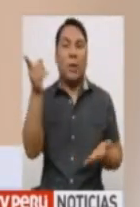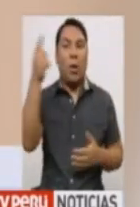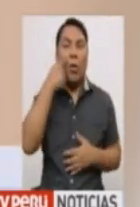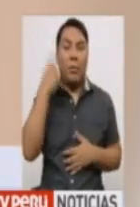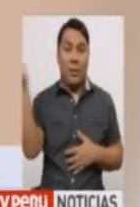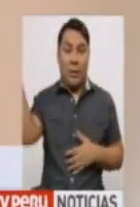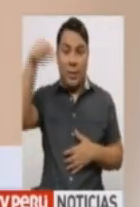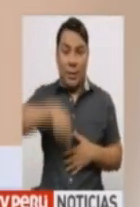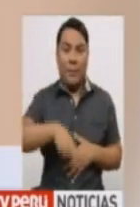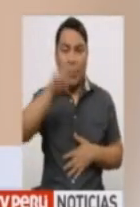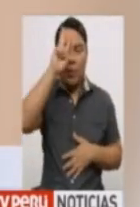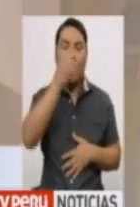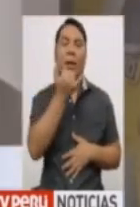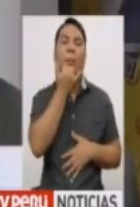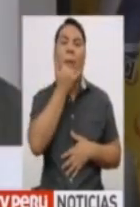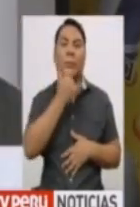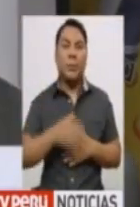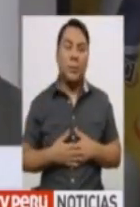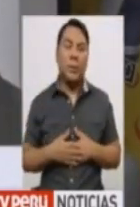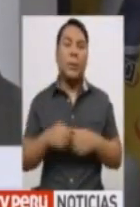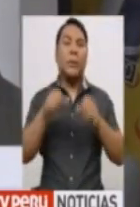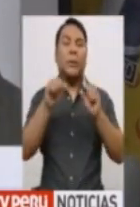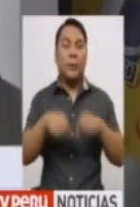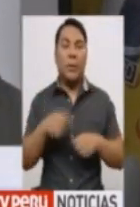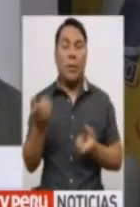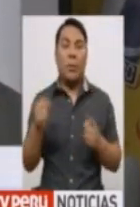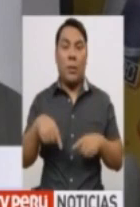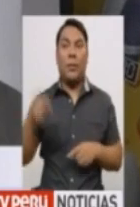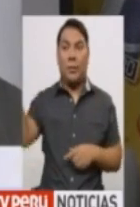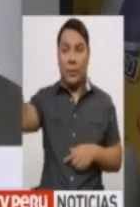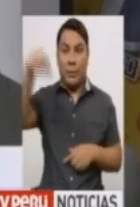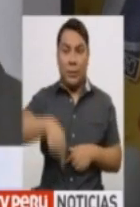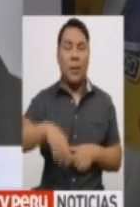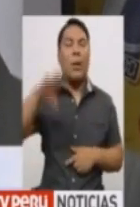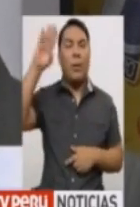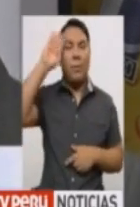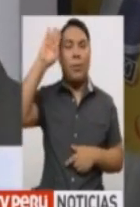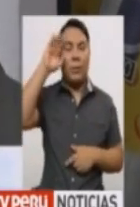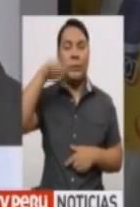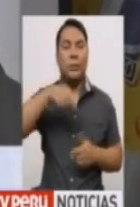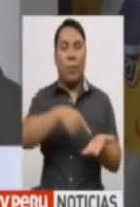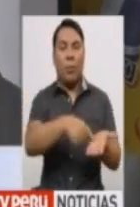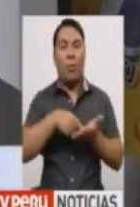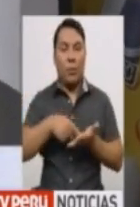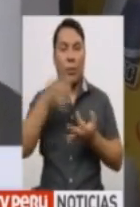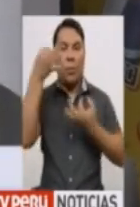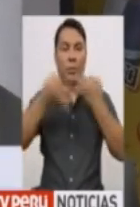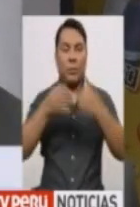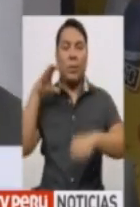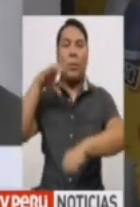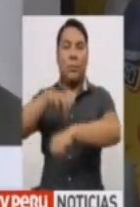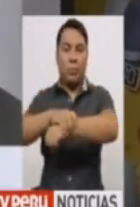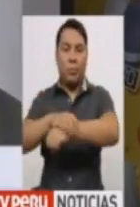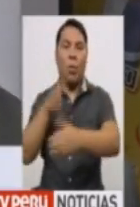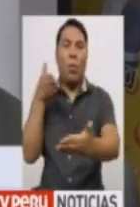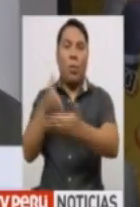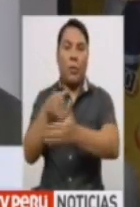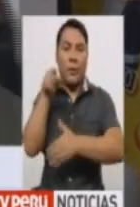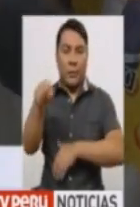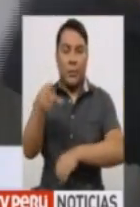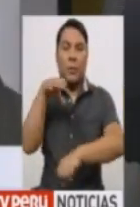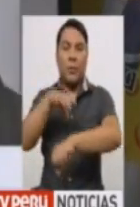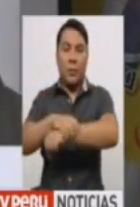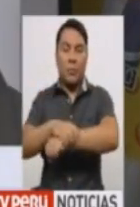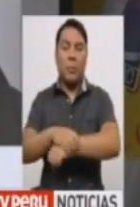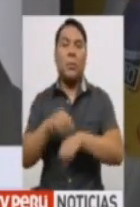bien llegue a suelo peruano. El procedimiento regular es de que la policía lo detiene porque existe una orden judicial en su contra de prisión preventiva. Debe